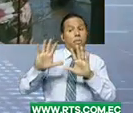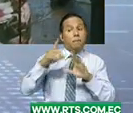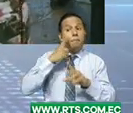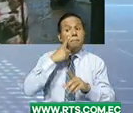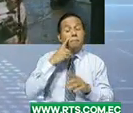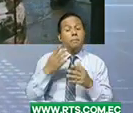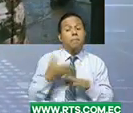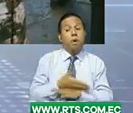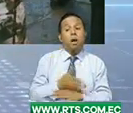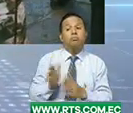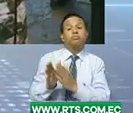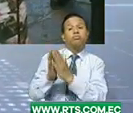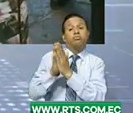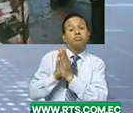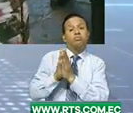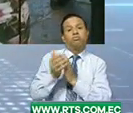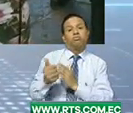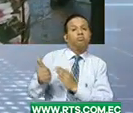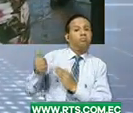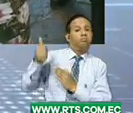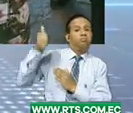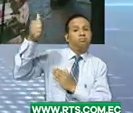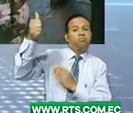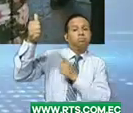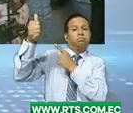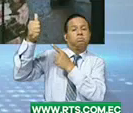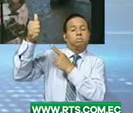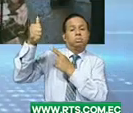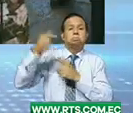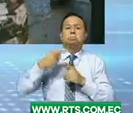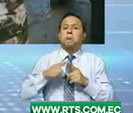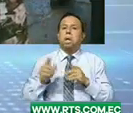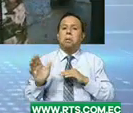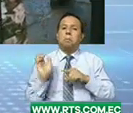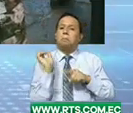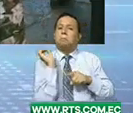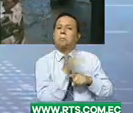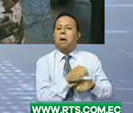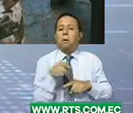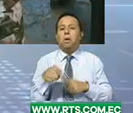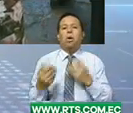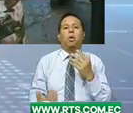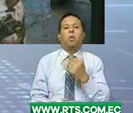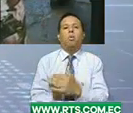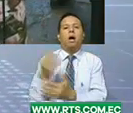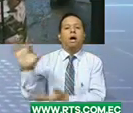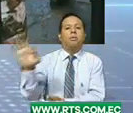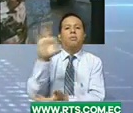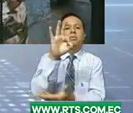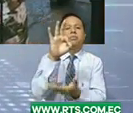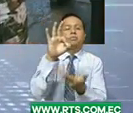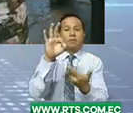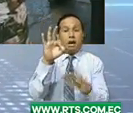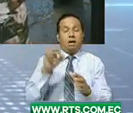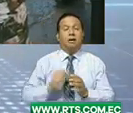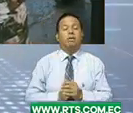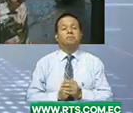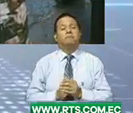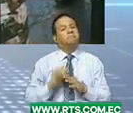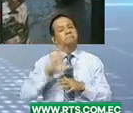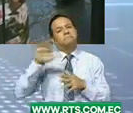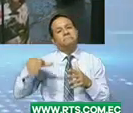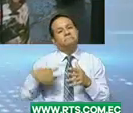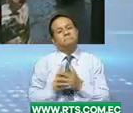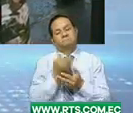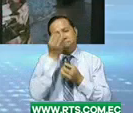de instancia. Sin embargo, ya está posesionado Santiago Guarderas como el nuevo burgomaestre capitalino. A esta hora, ahora este es el reporte que